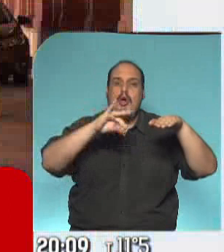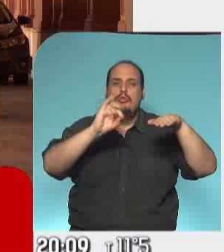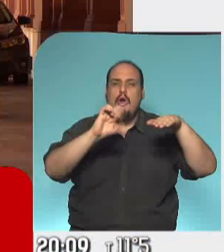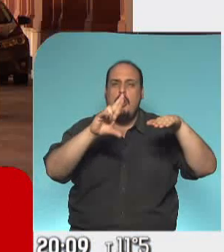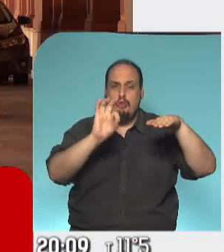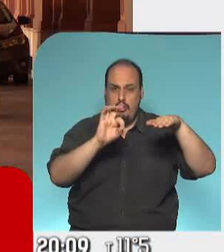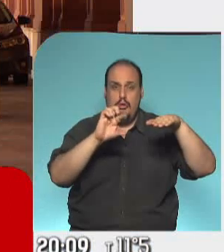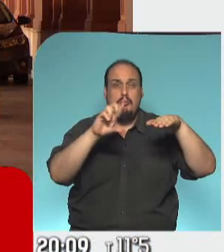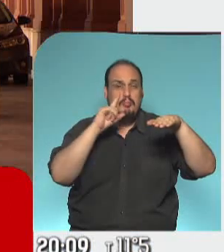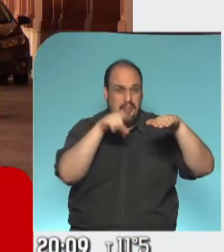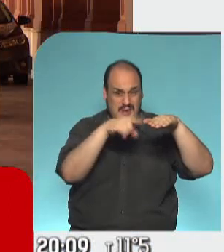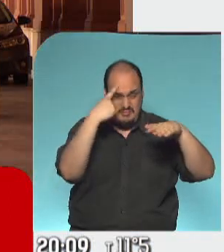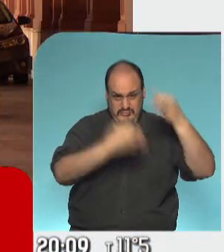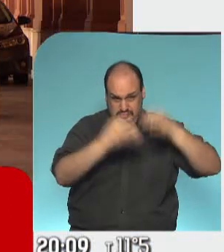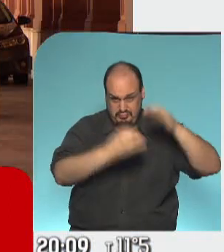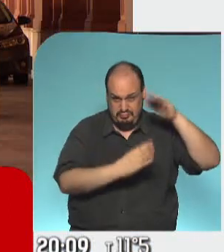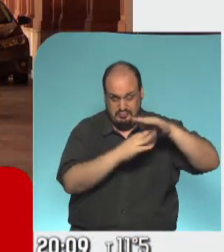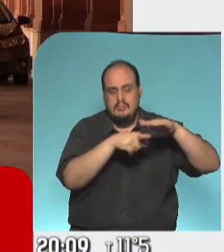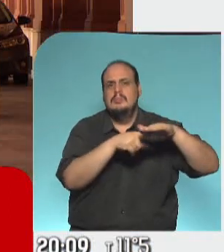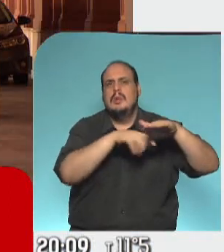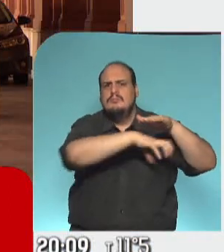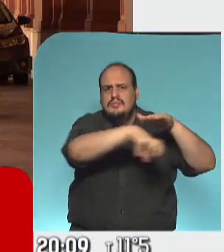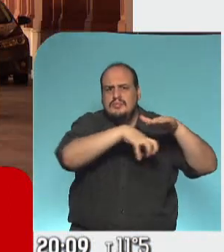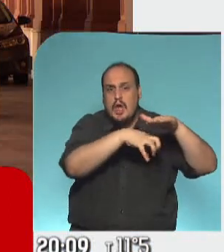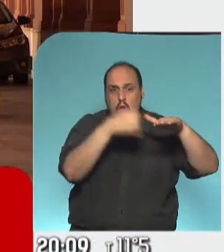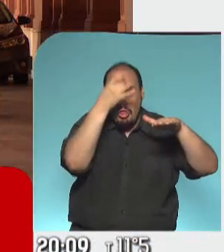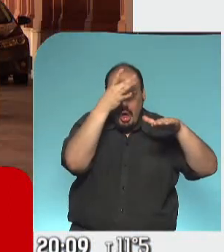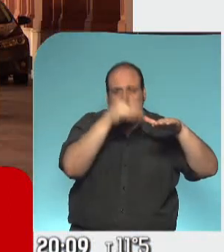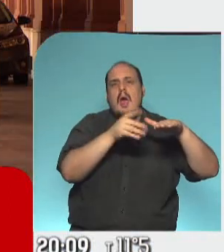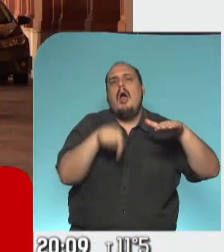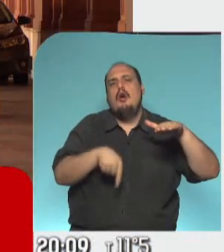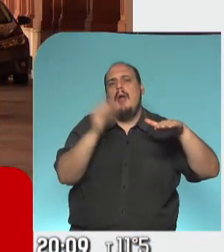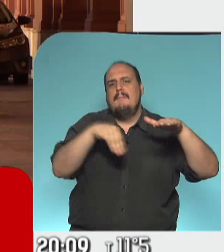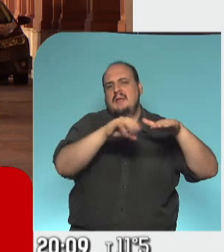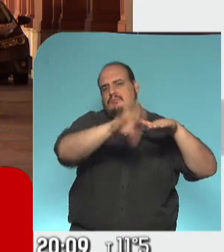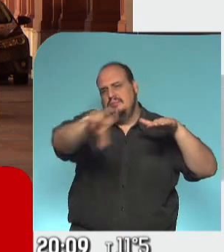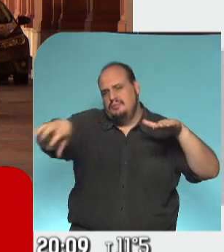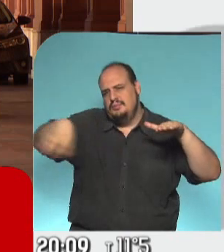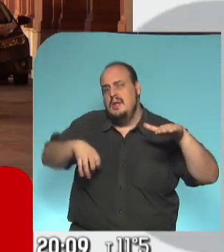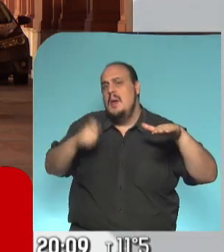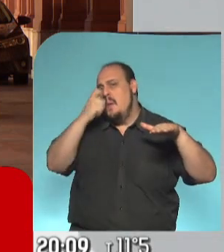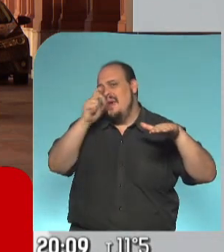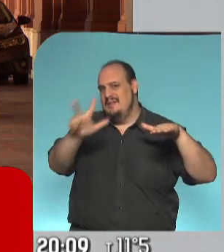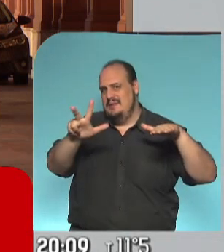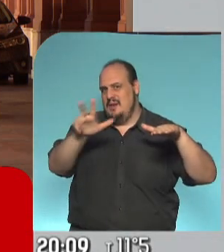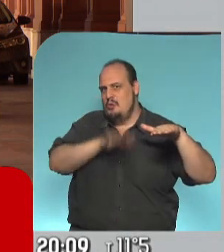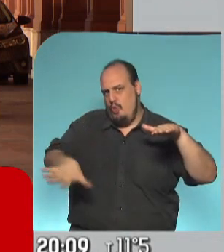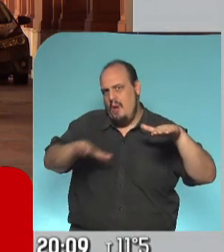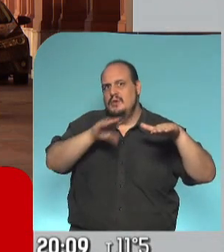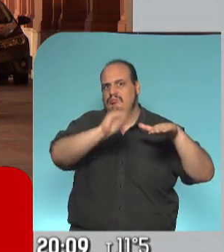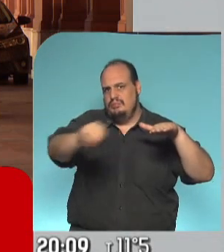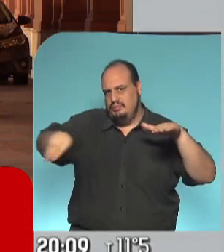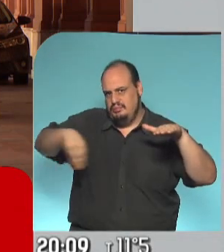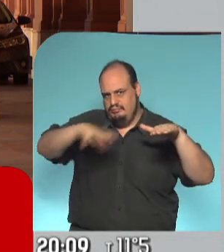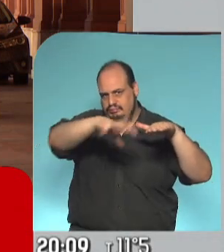que aglutinan tantas causas. En total, y ahí pasamos al siguiente si querés, va a haber 23 nuevos tribunales. Es decir,